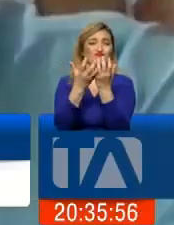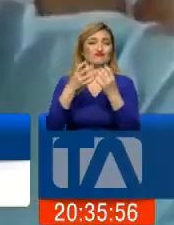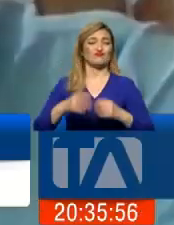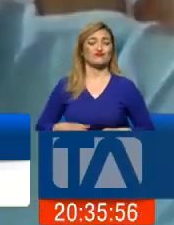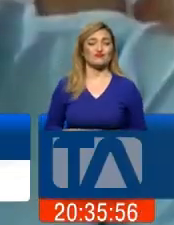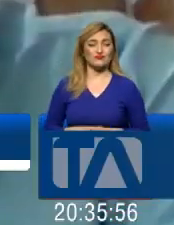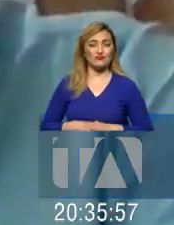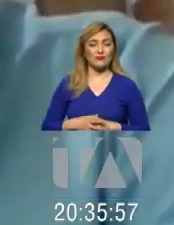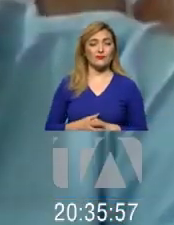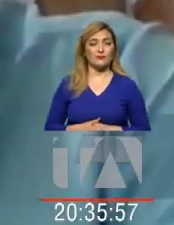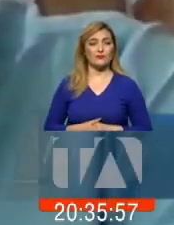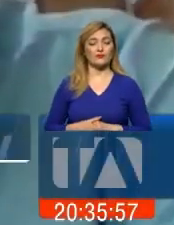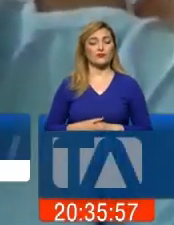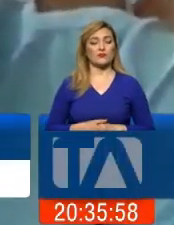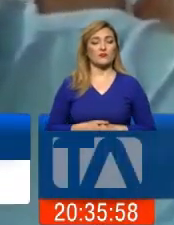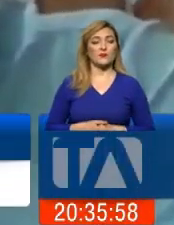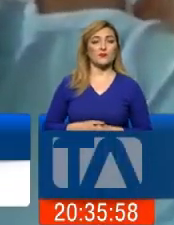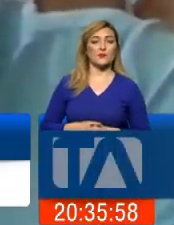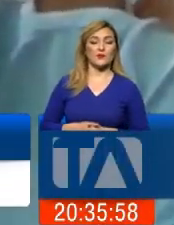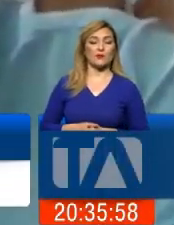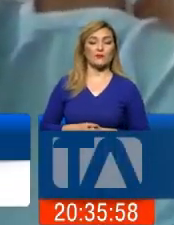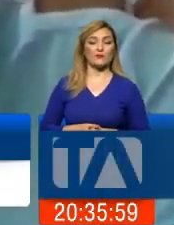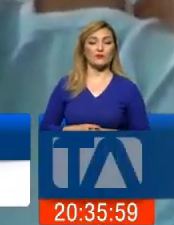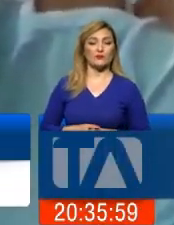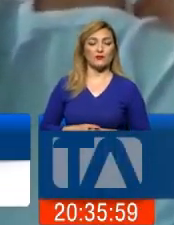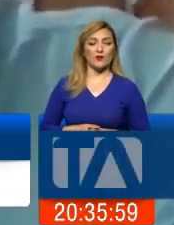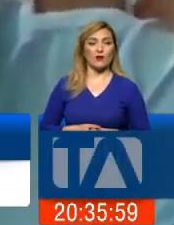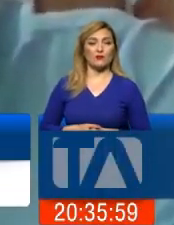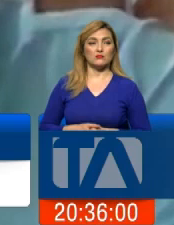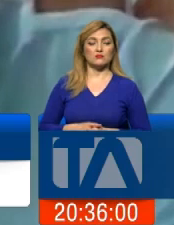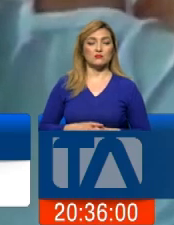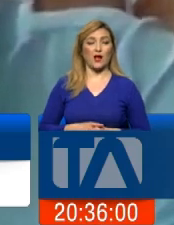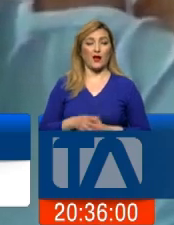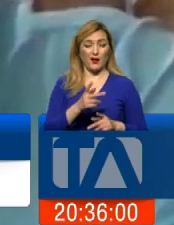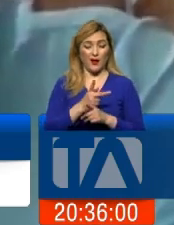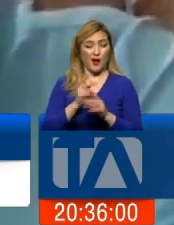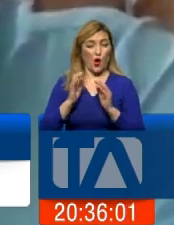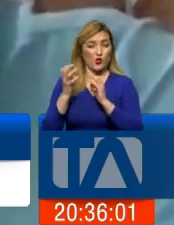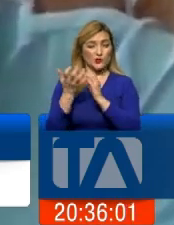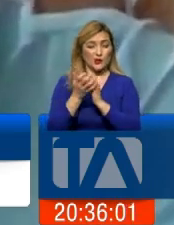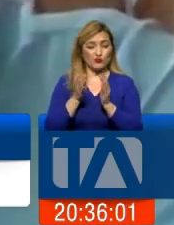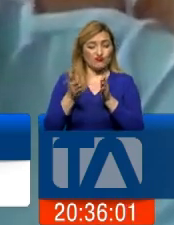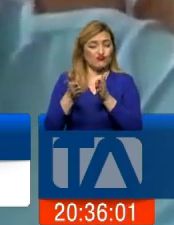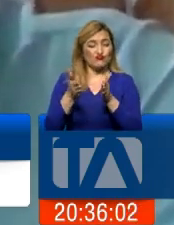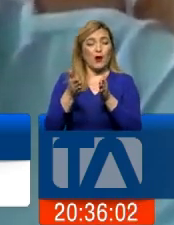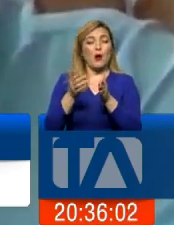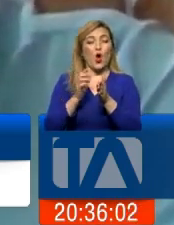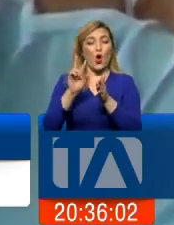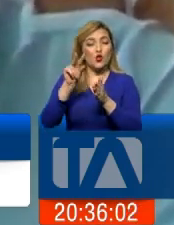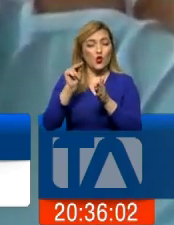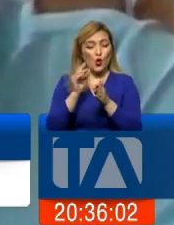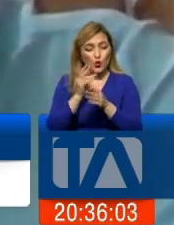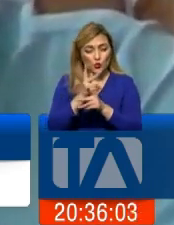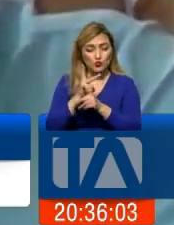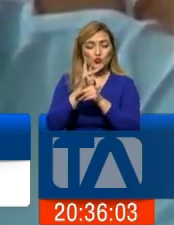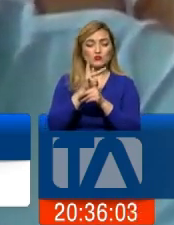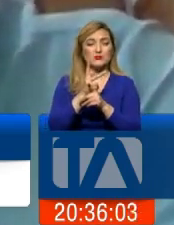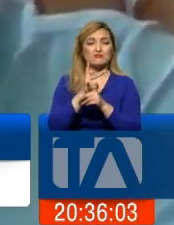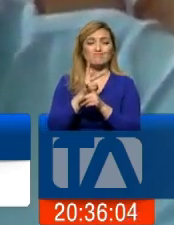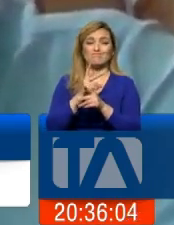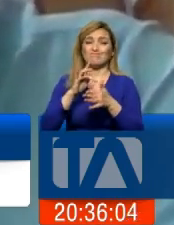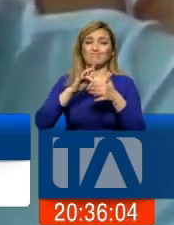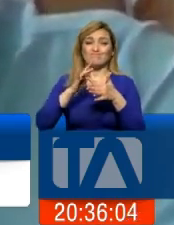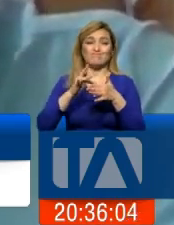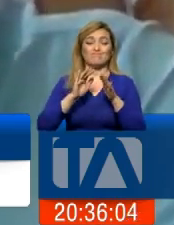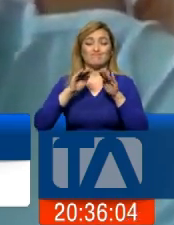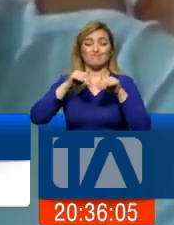no cuidamos esto, nos vamos a ver afectados todos, ¿no? O sea, no solamente es esa masa